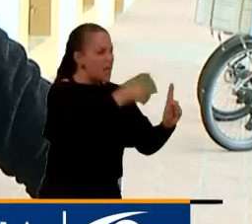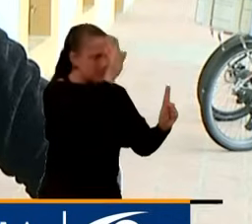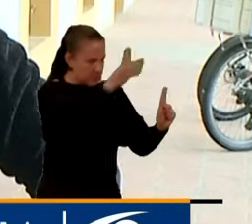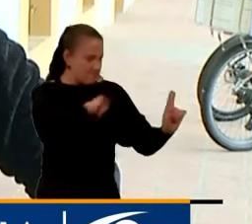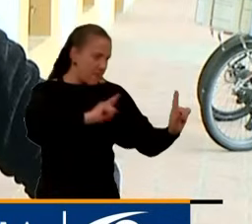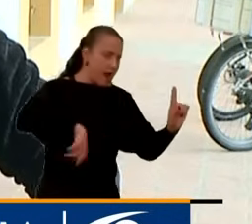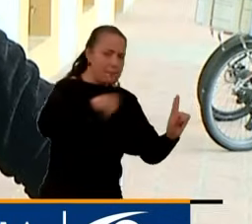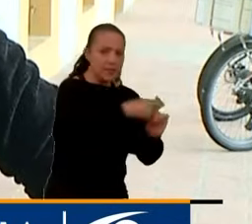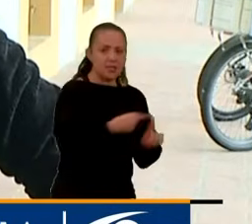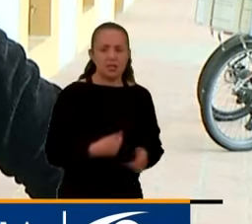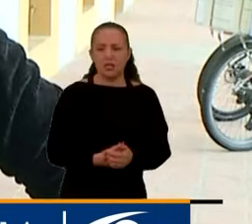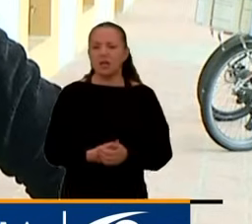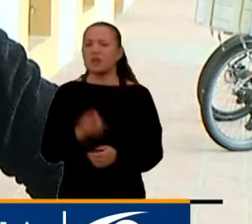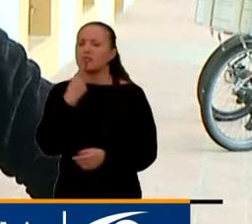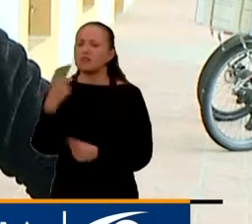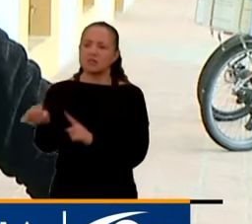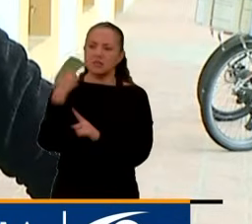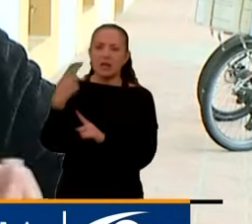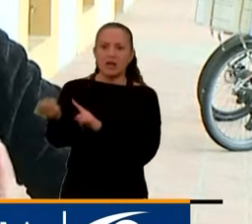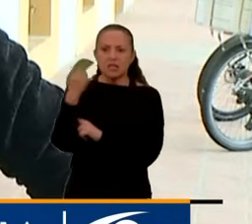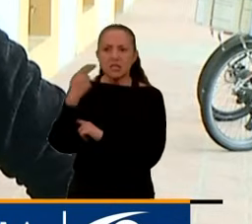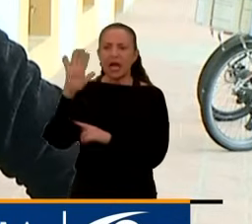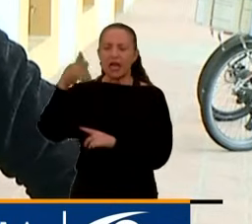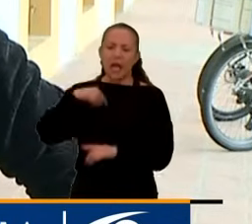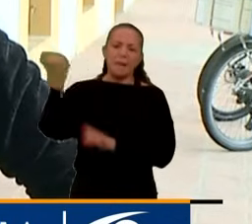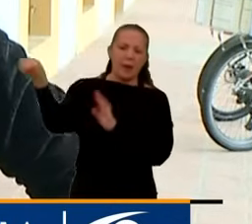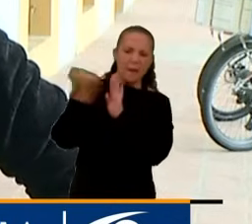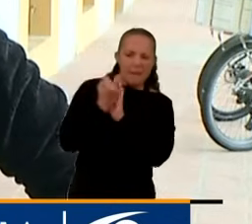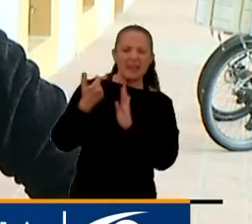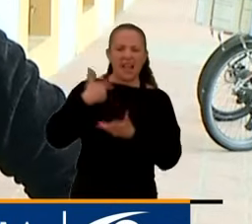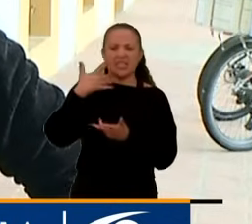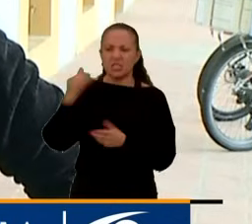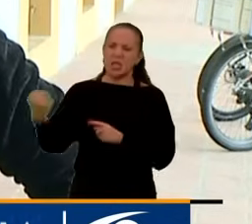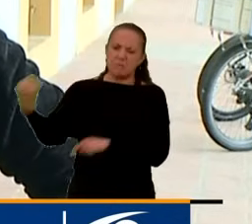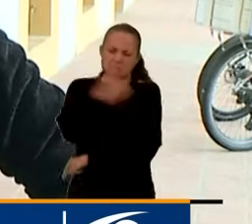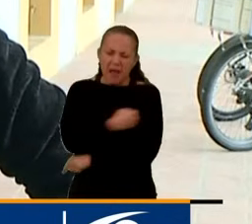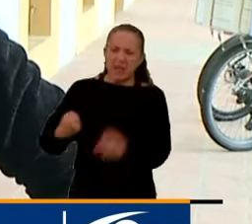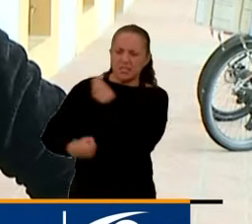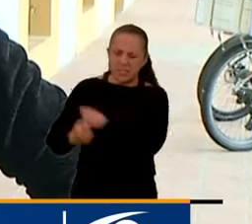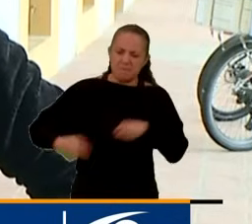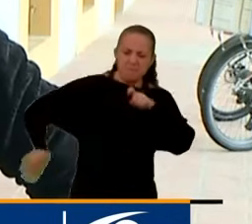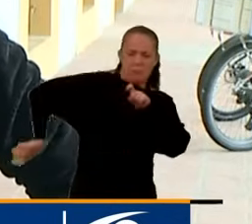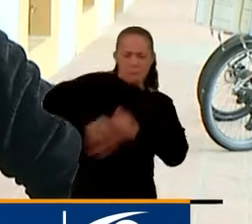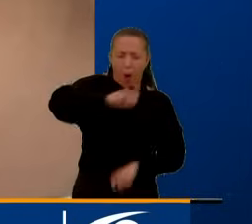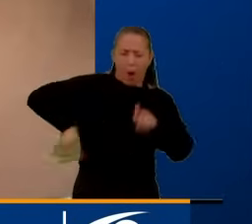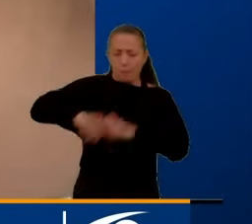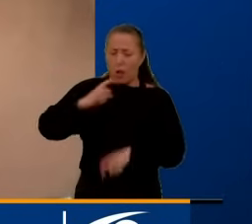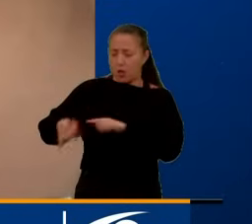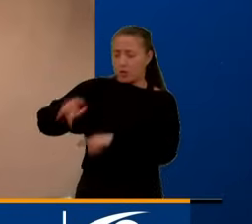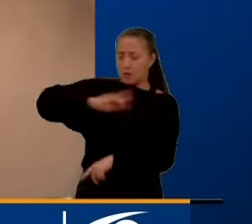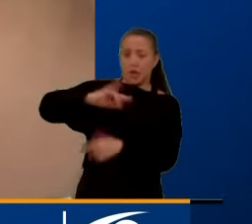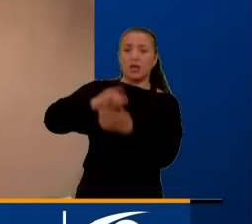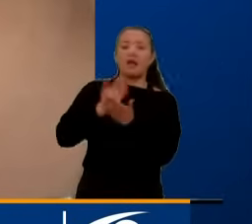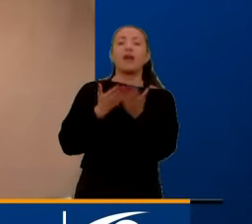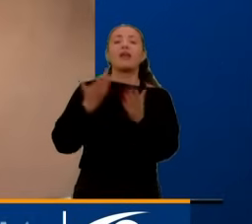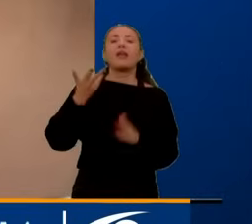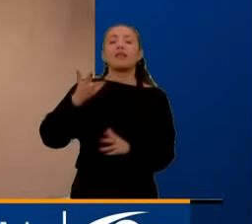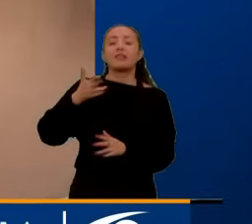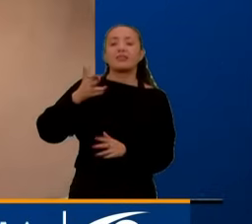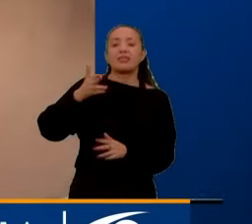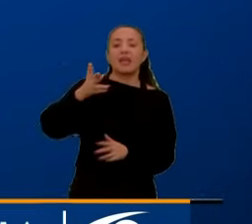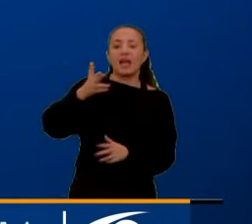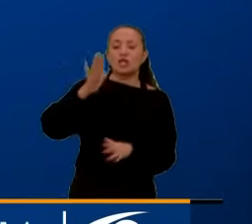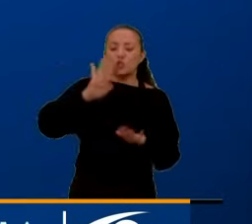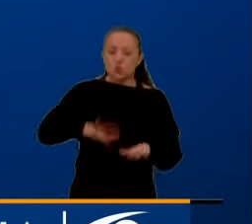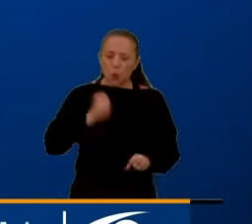Me empieza a decir constante que me va a matar y que no me quiere ver viva, empieza a pegarme puños, patadas, coge unas tijeras de la